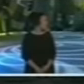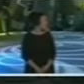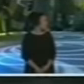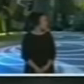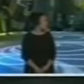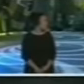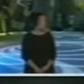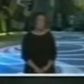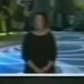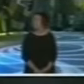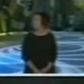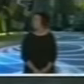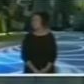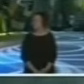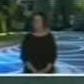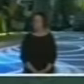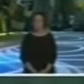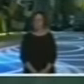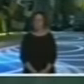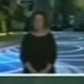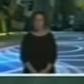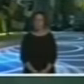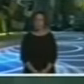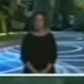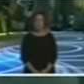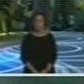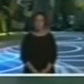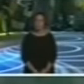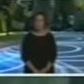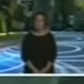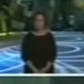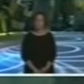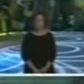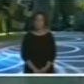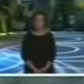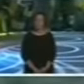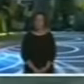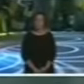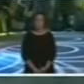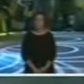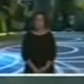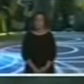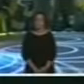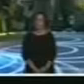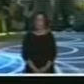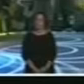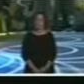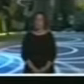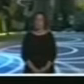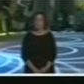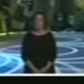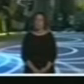Ahí está. Creo que es Julio, el miembro de Los Bambones, el que está, el director